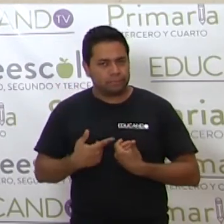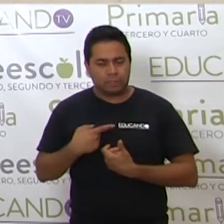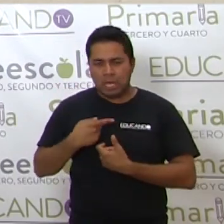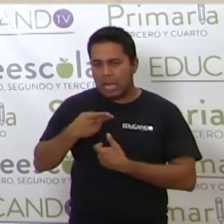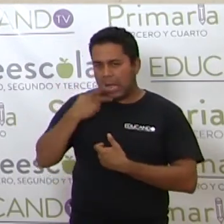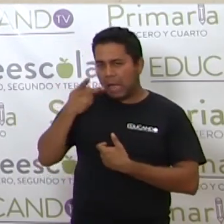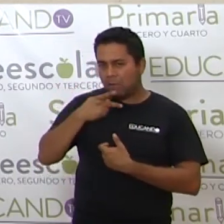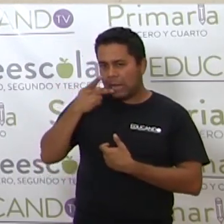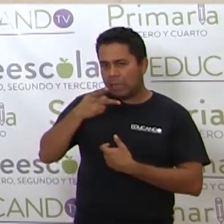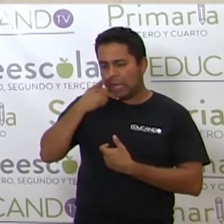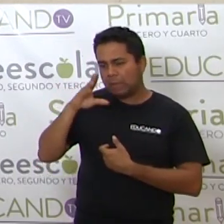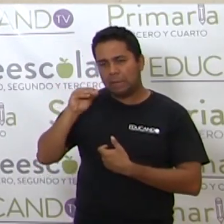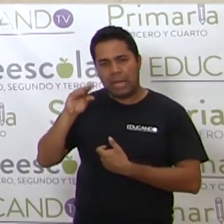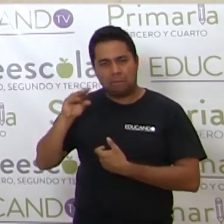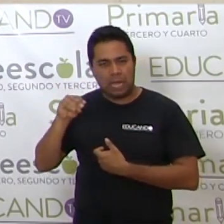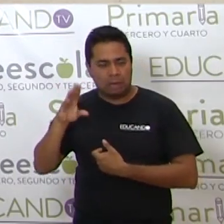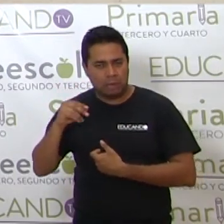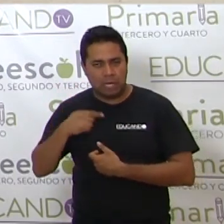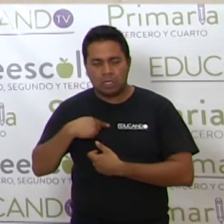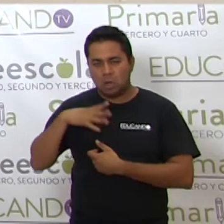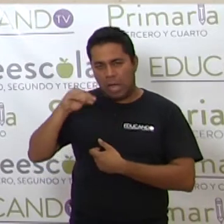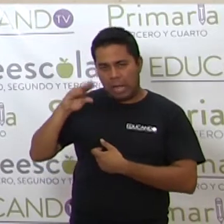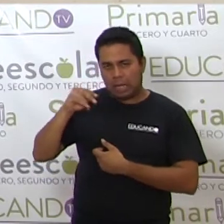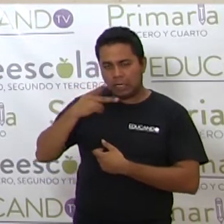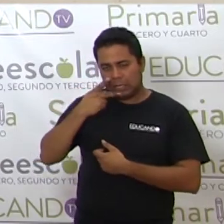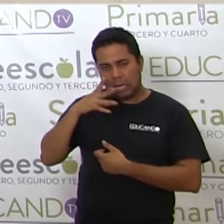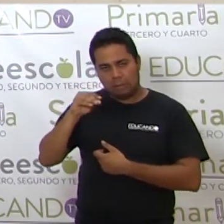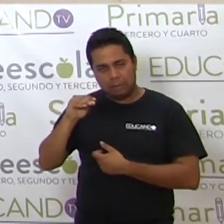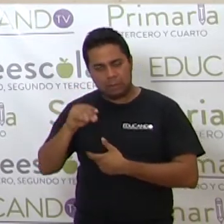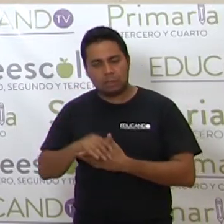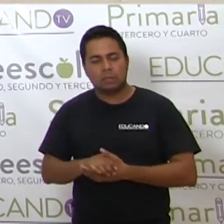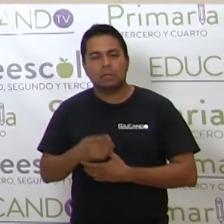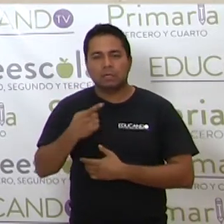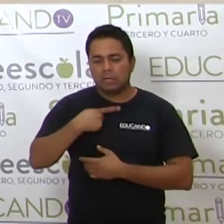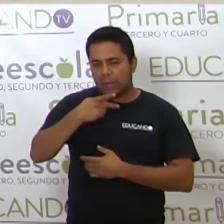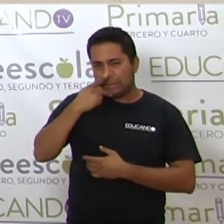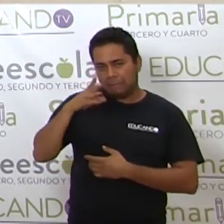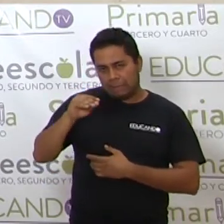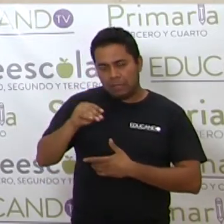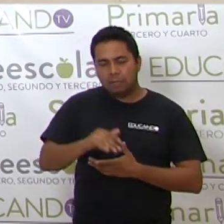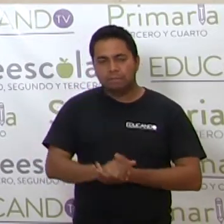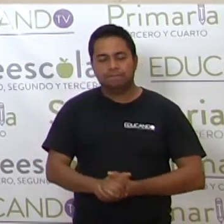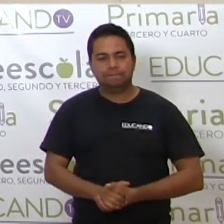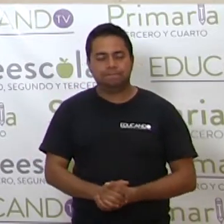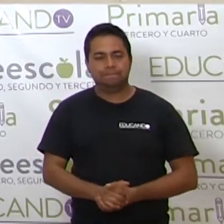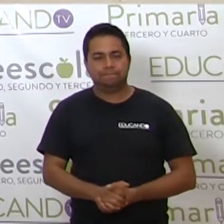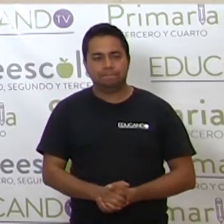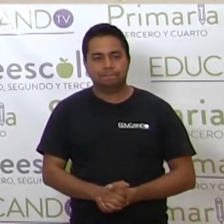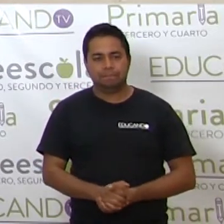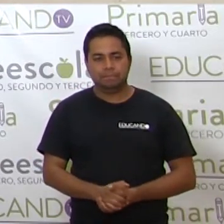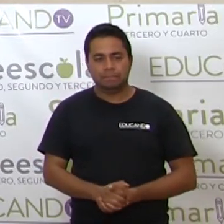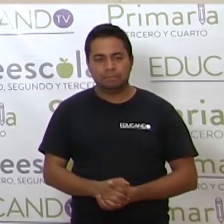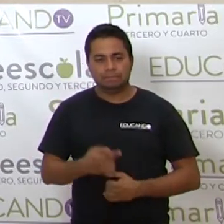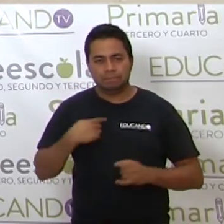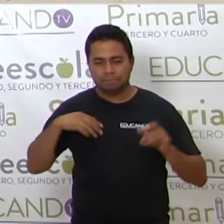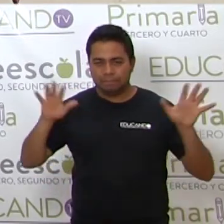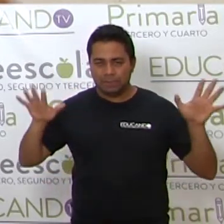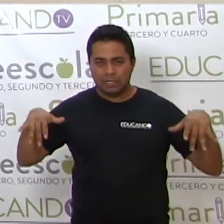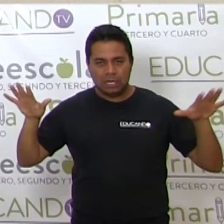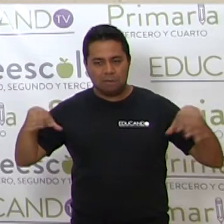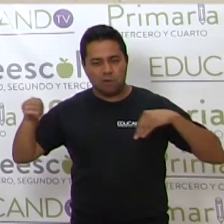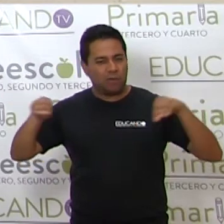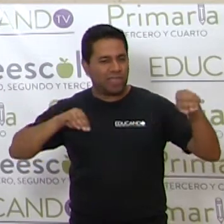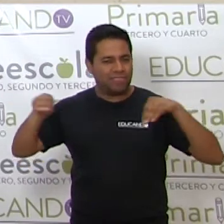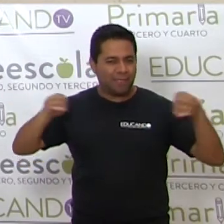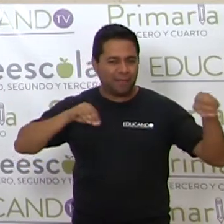hablando yo hablo yo estoy hablando yo estoy moviéndome